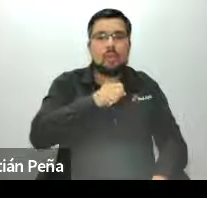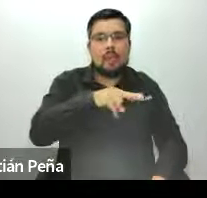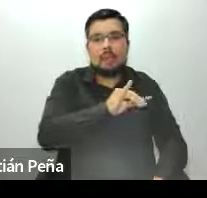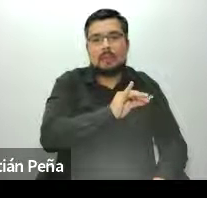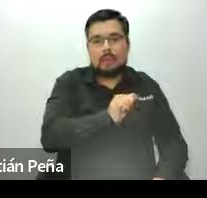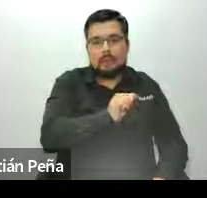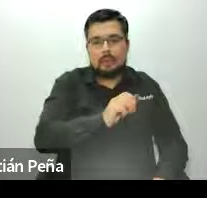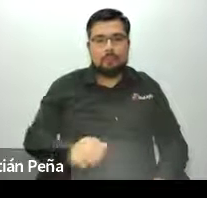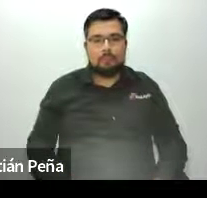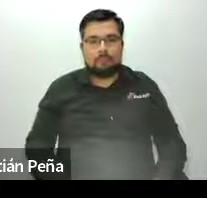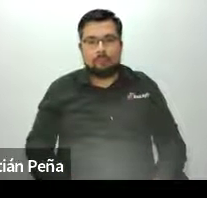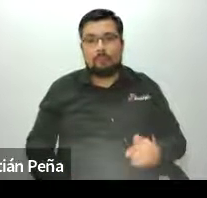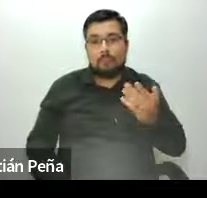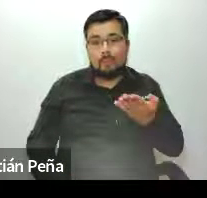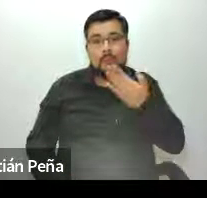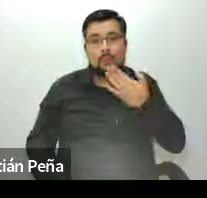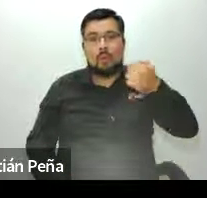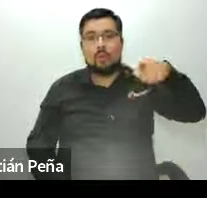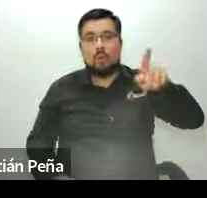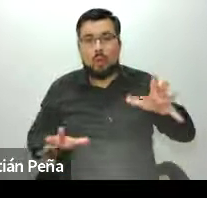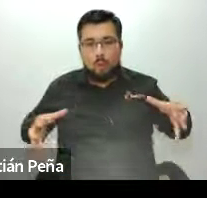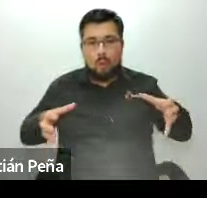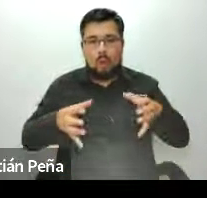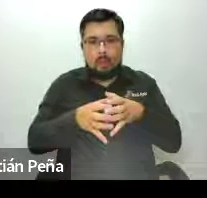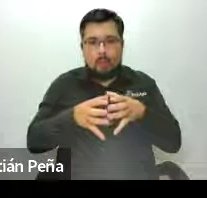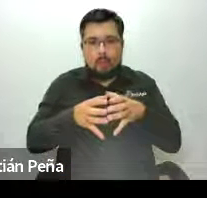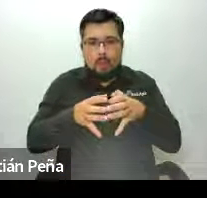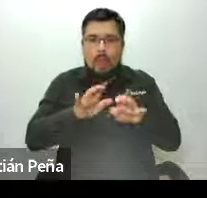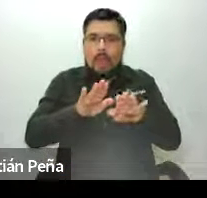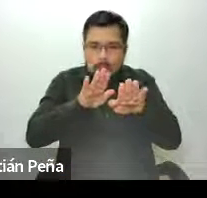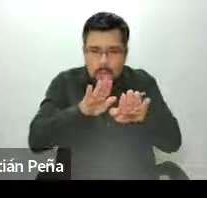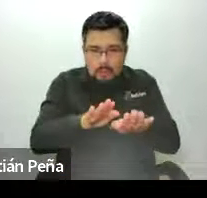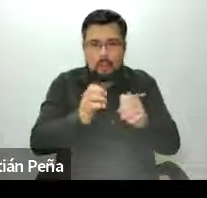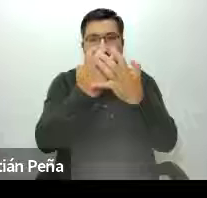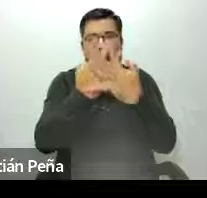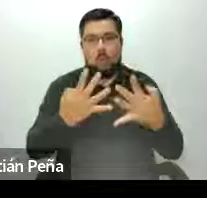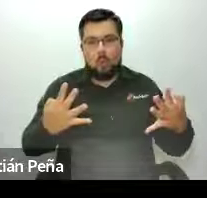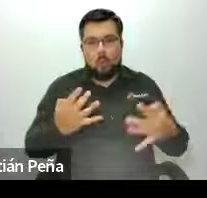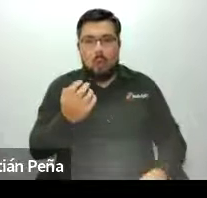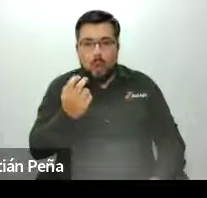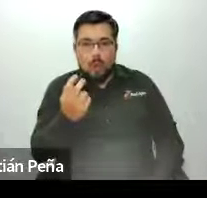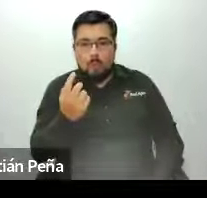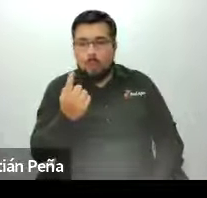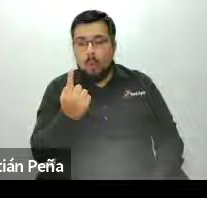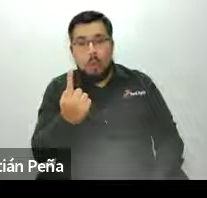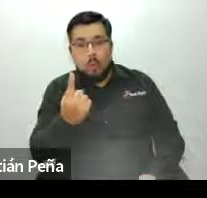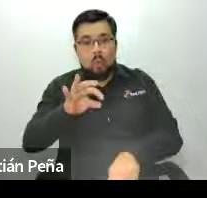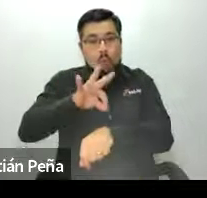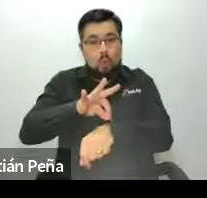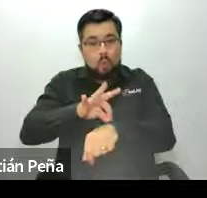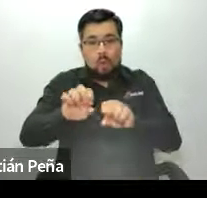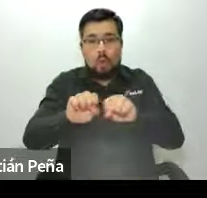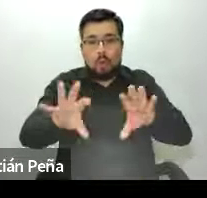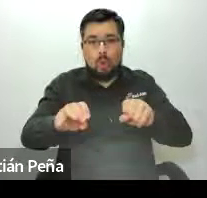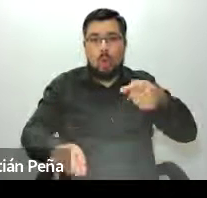de asesoría curricular que estaba compuesto por 2 doctores en educación, una del área de lenguaje, otro del área de la historia,